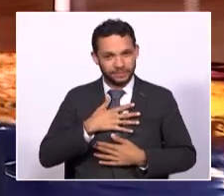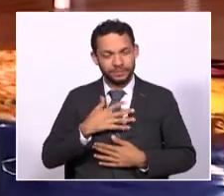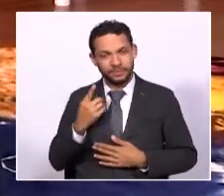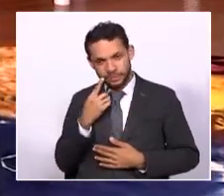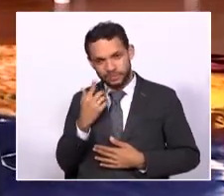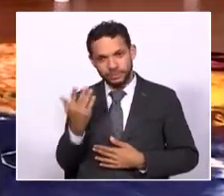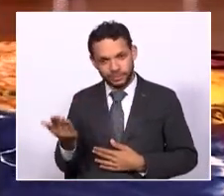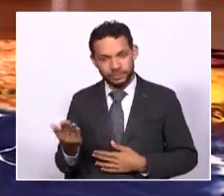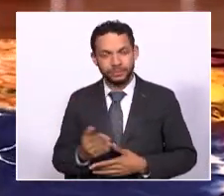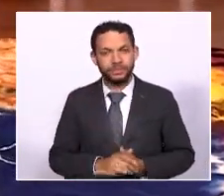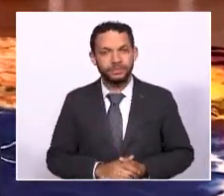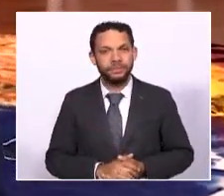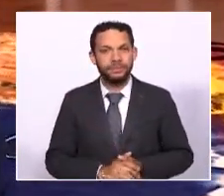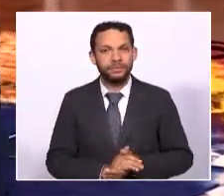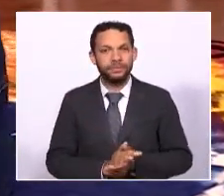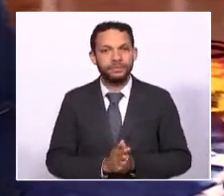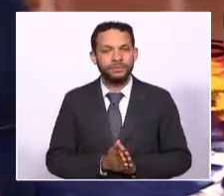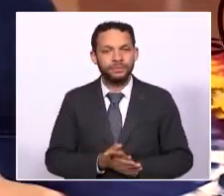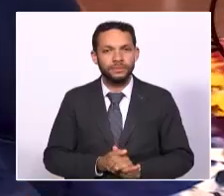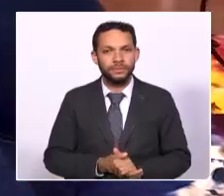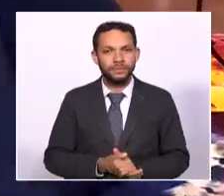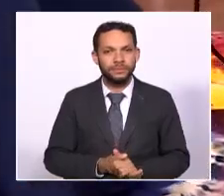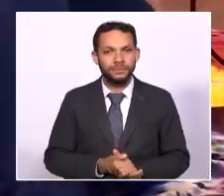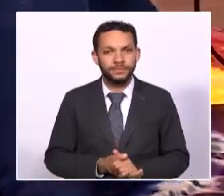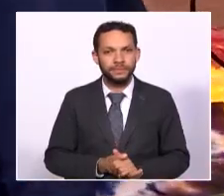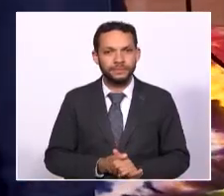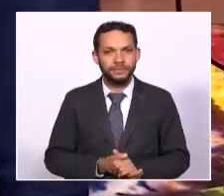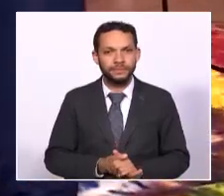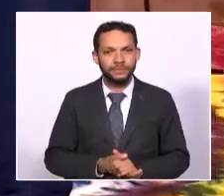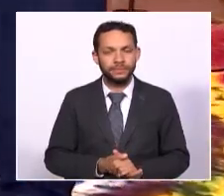Muy bien. Esto mismo al otro lado.